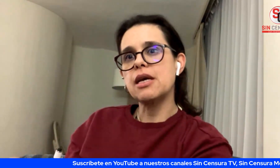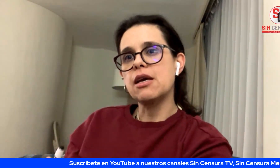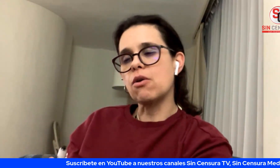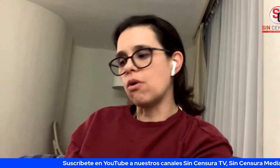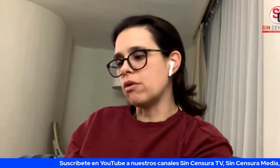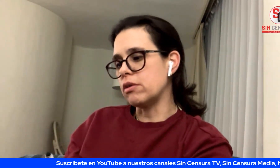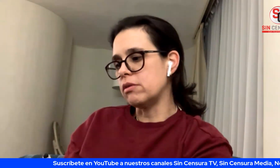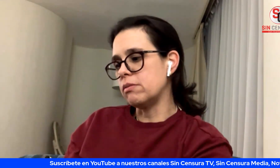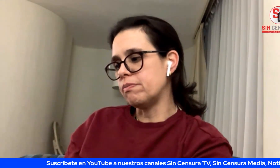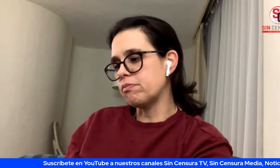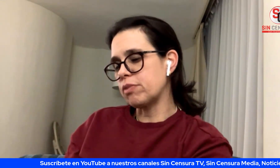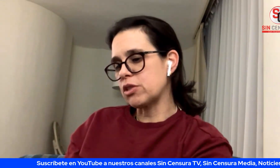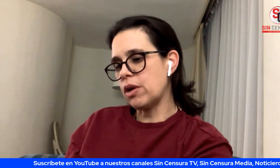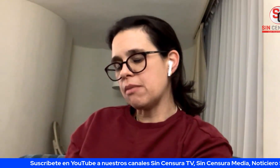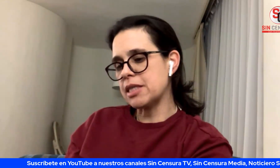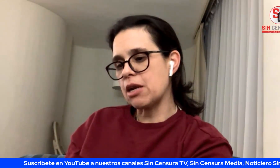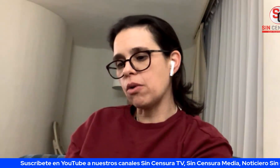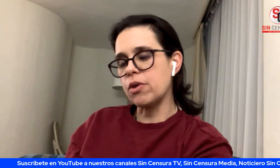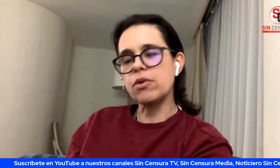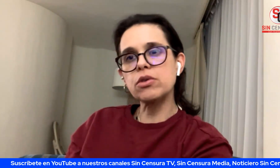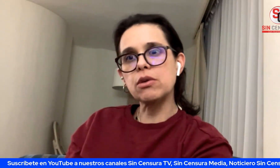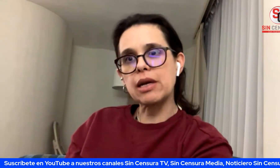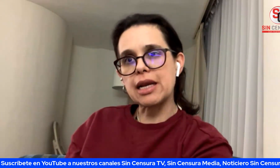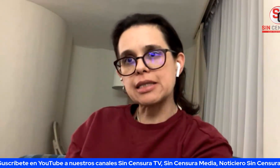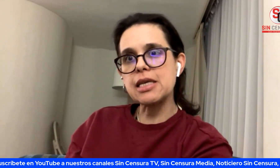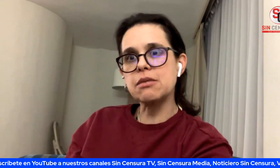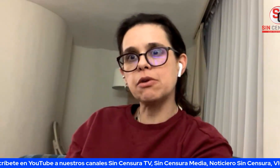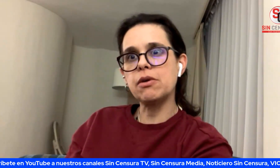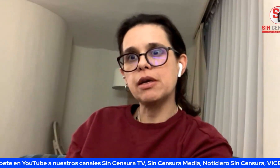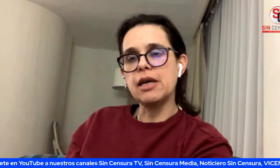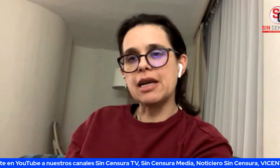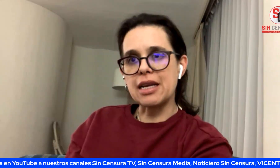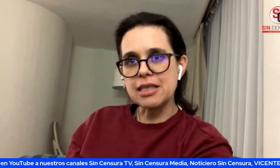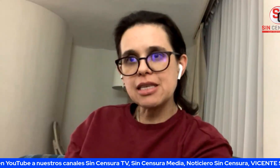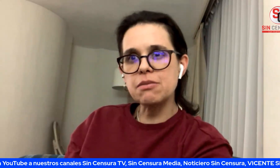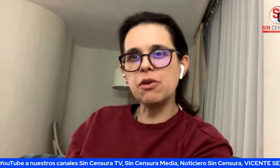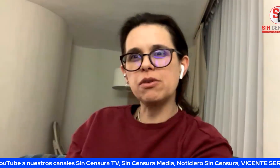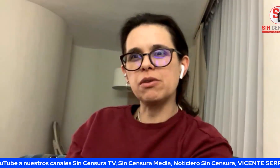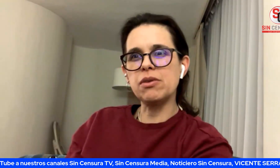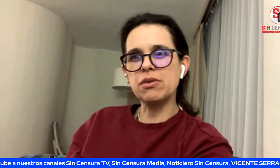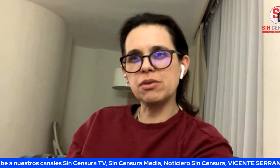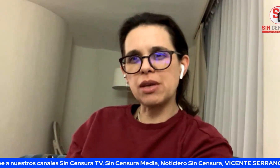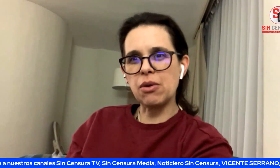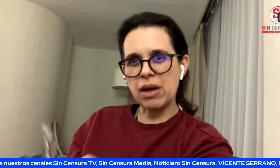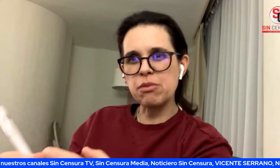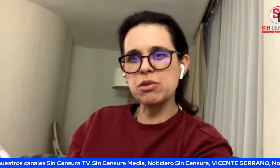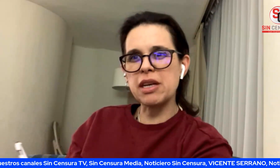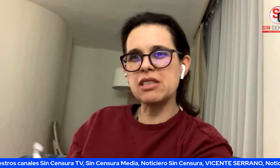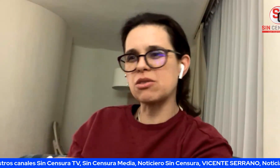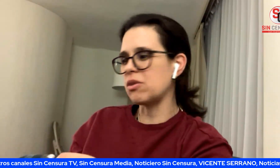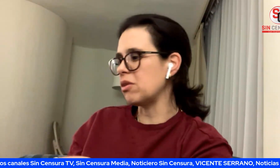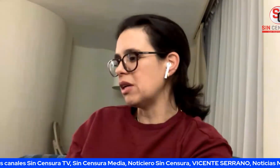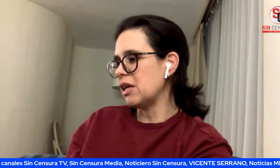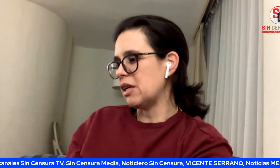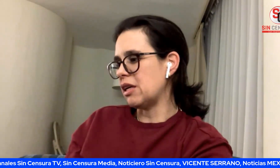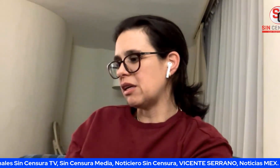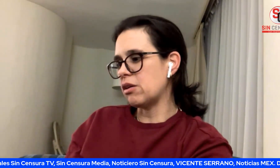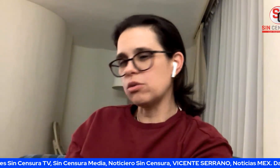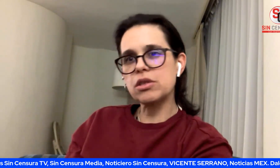veces con, pues no nada más el odio, ¿no? Sino el clasismo, el racismo, ¿no? O sea, logramos ver esto,